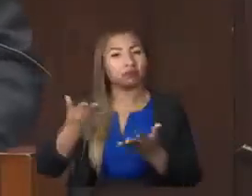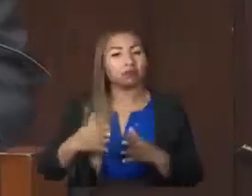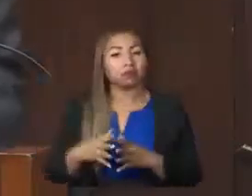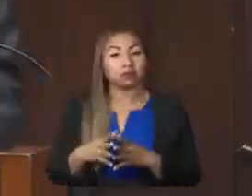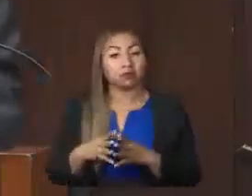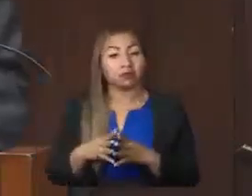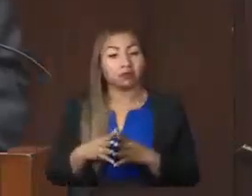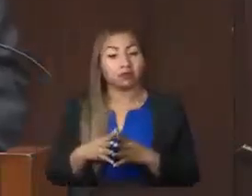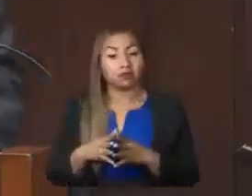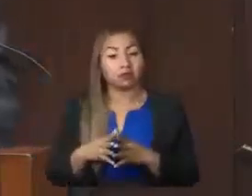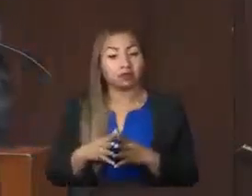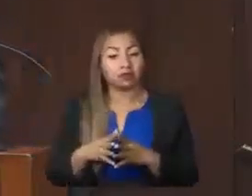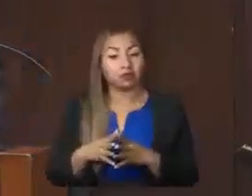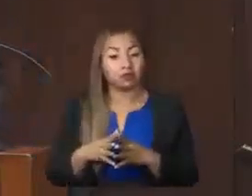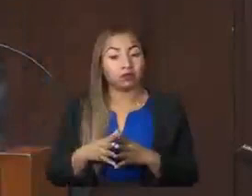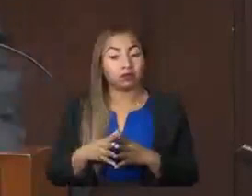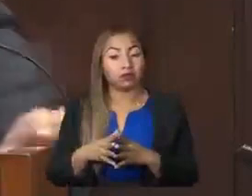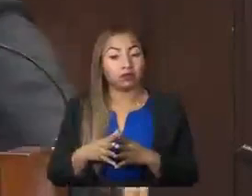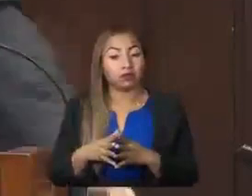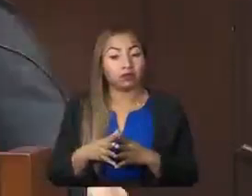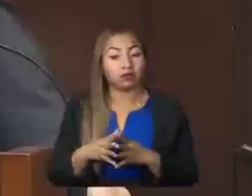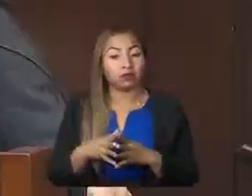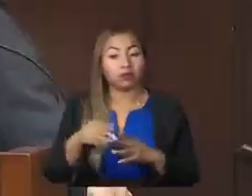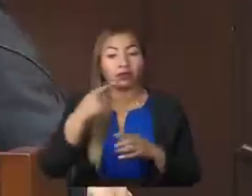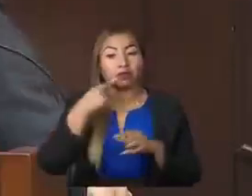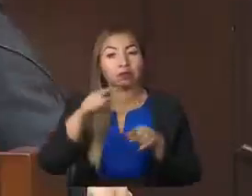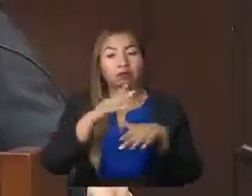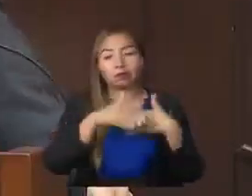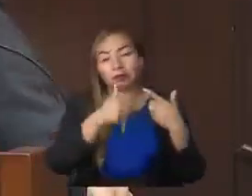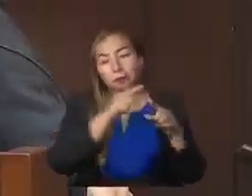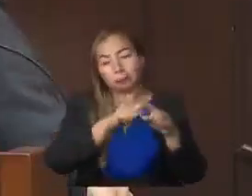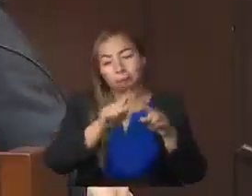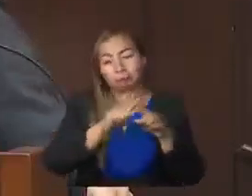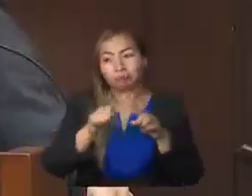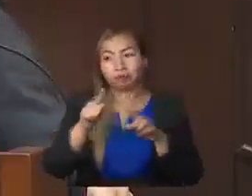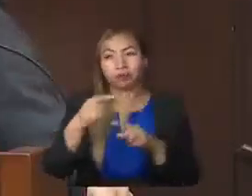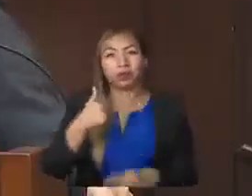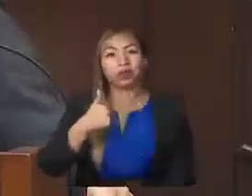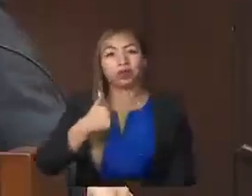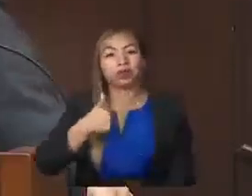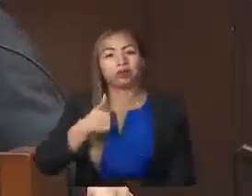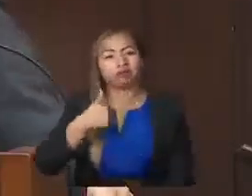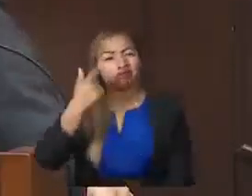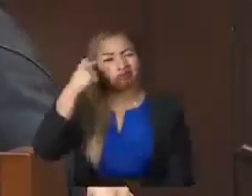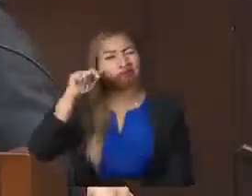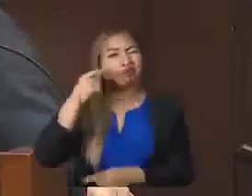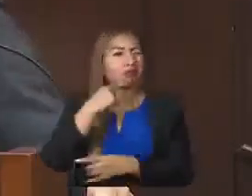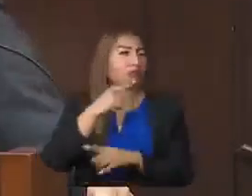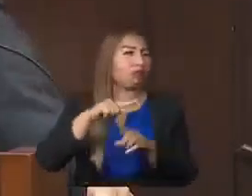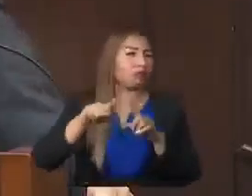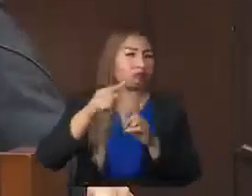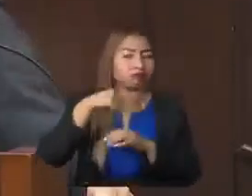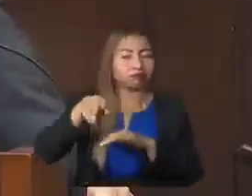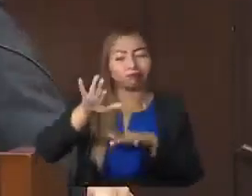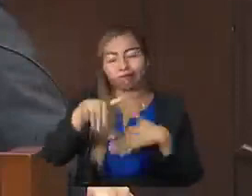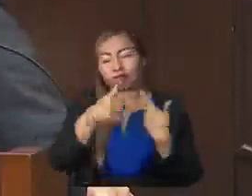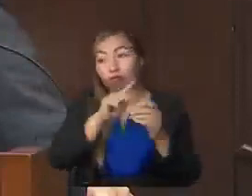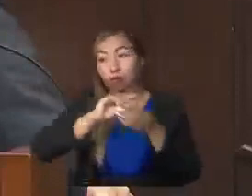sus pareceres, sus expectativas, sus temores y sus rechazos?